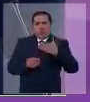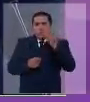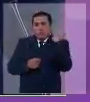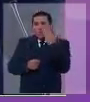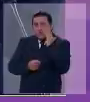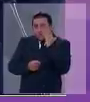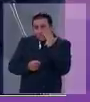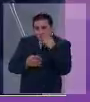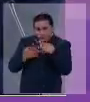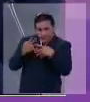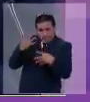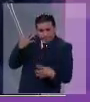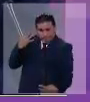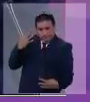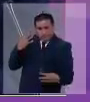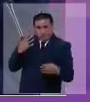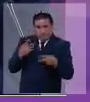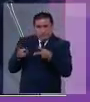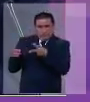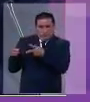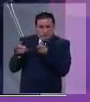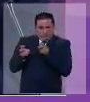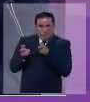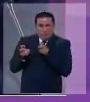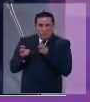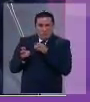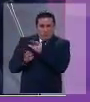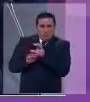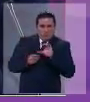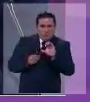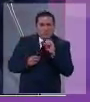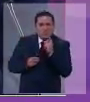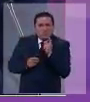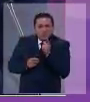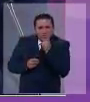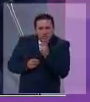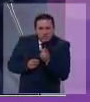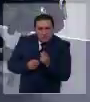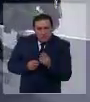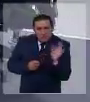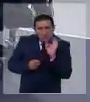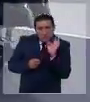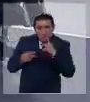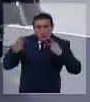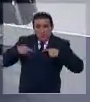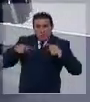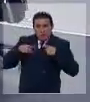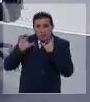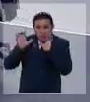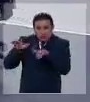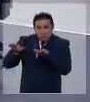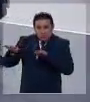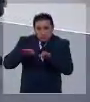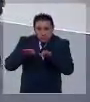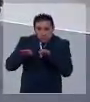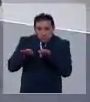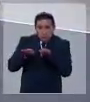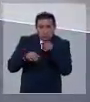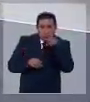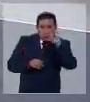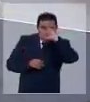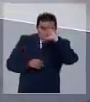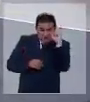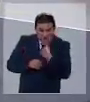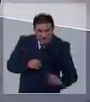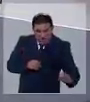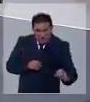que preguntaban y decían, ¿cómo se va a defender un trabajador frente a un empleador que quiera pagarle menos de lo que hoy es el salario